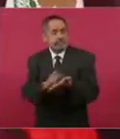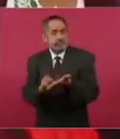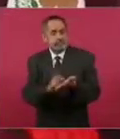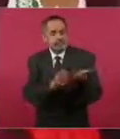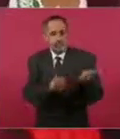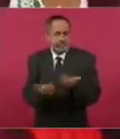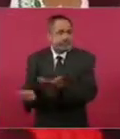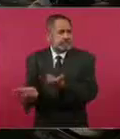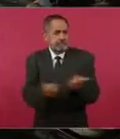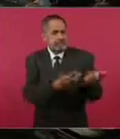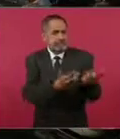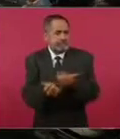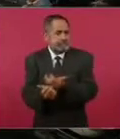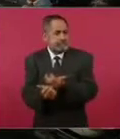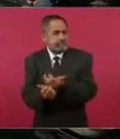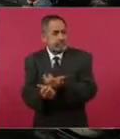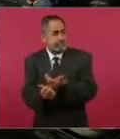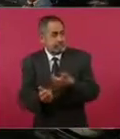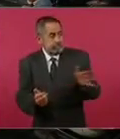Entonces la agencia